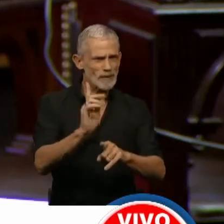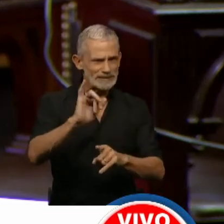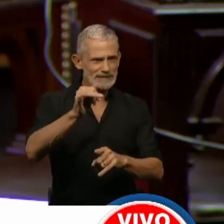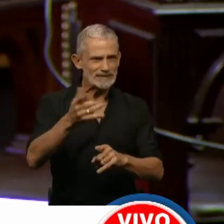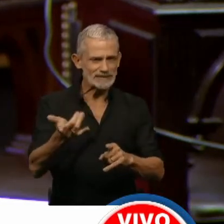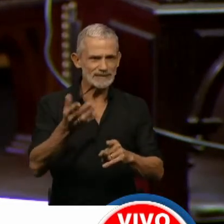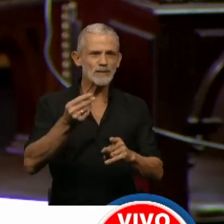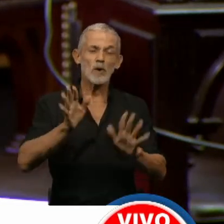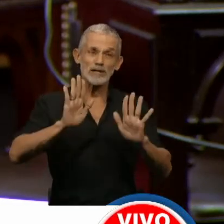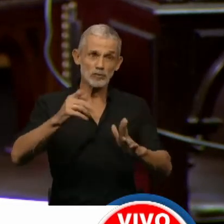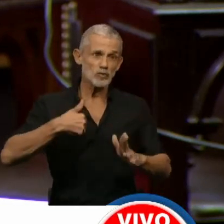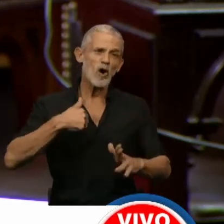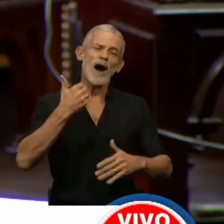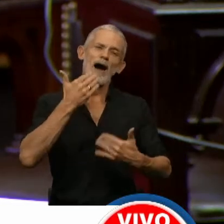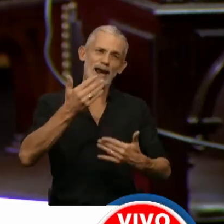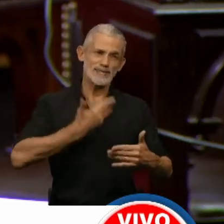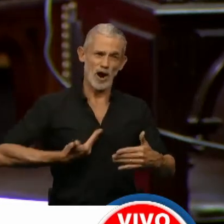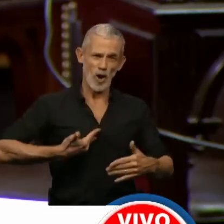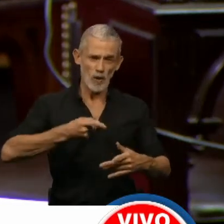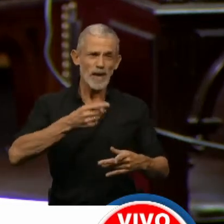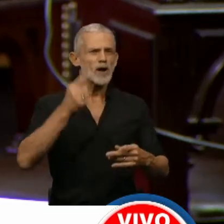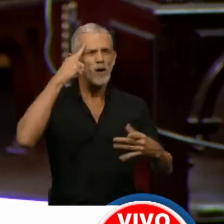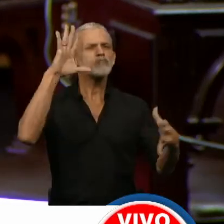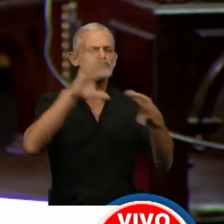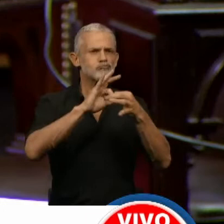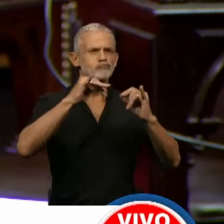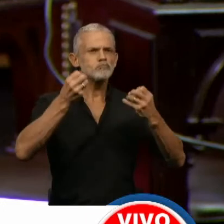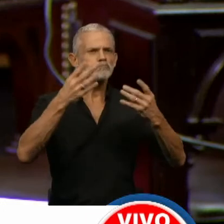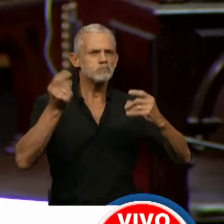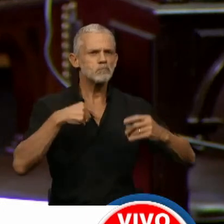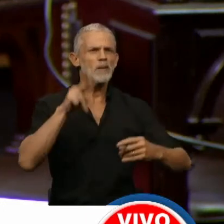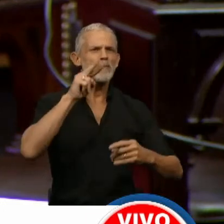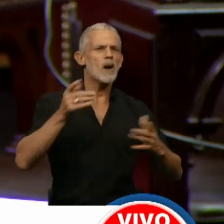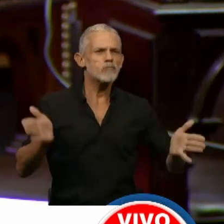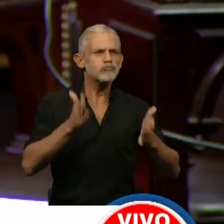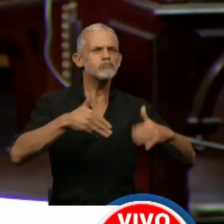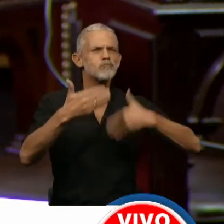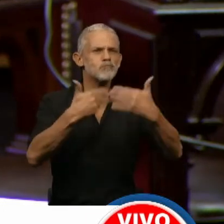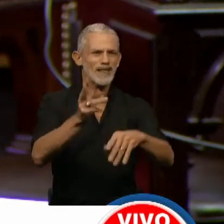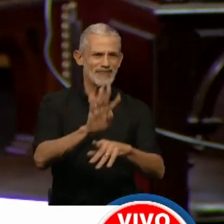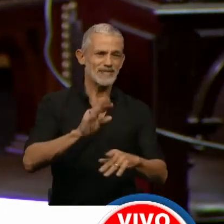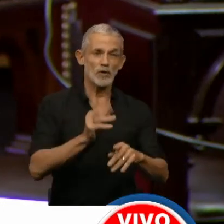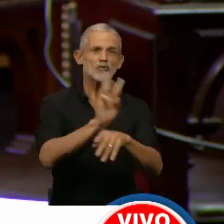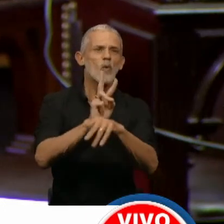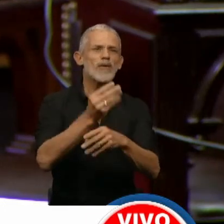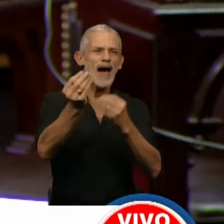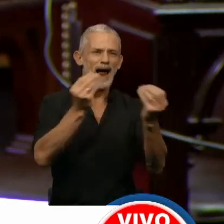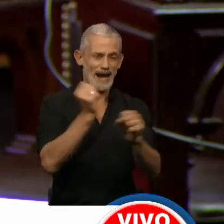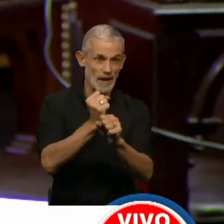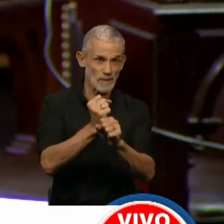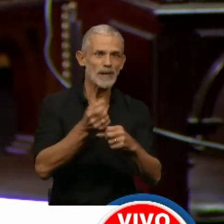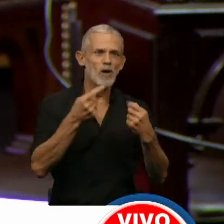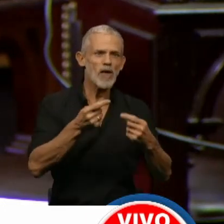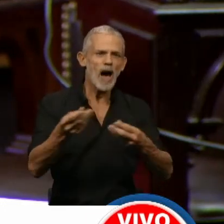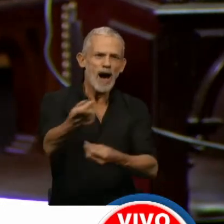ese sentido, señor presidente, agradezco a mi gobierno la coherencia de mirar al desarrollo, a cuidar el empleo, a tratar de fortalecer